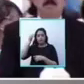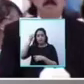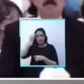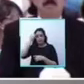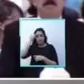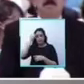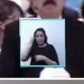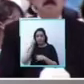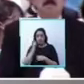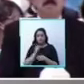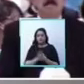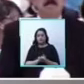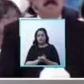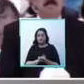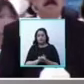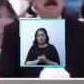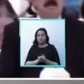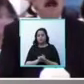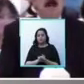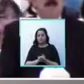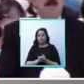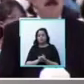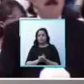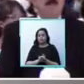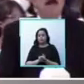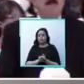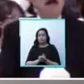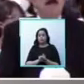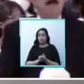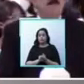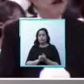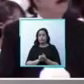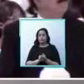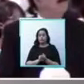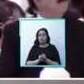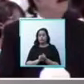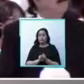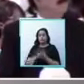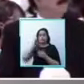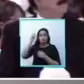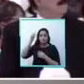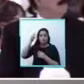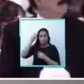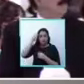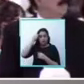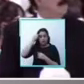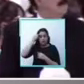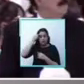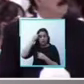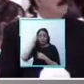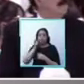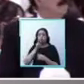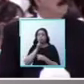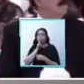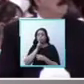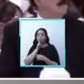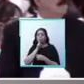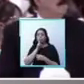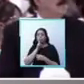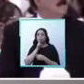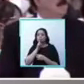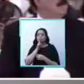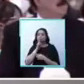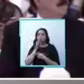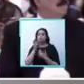hemos visto realmente esa relación con ese aliado estratégico norteamericano después de más de 150 años de relación, prácticamente